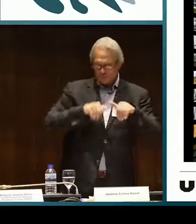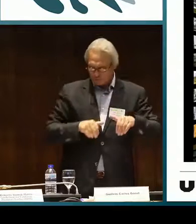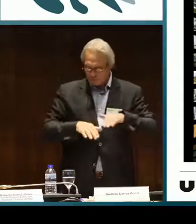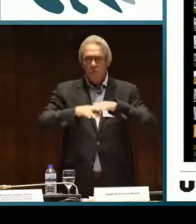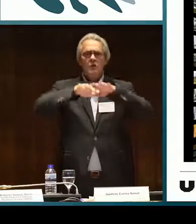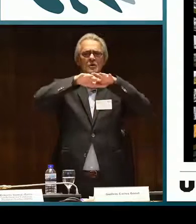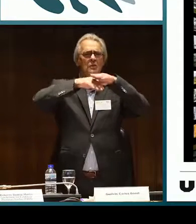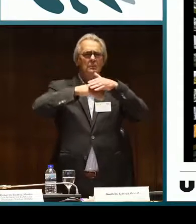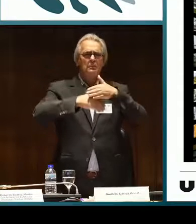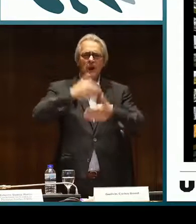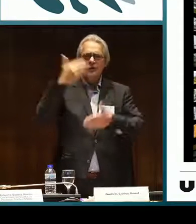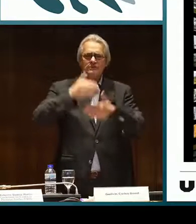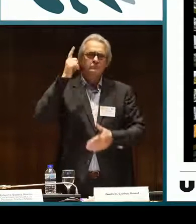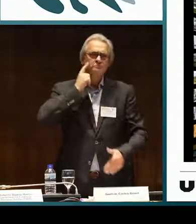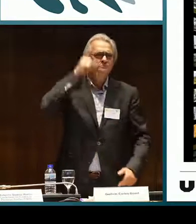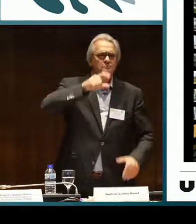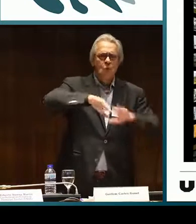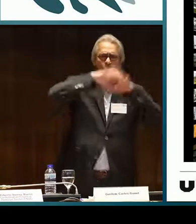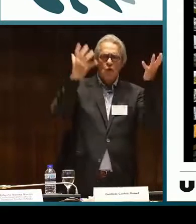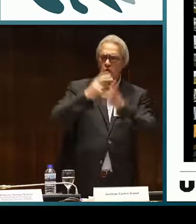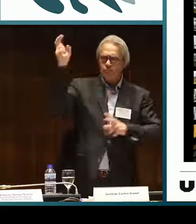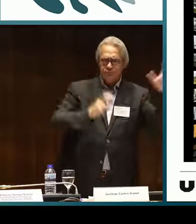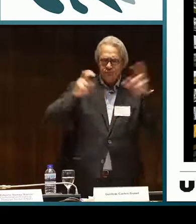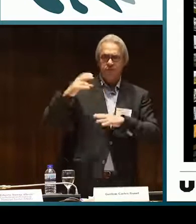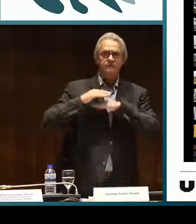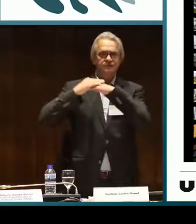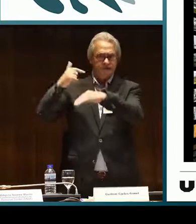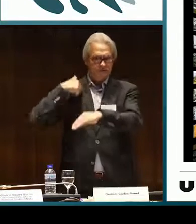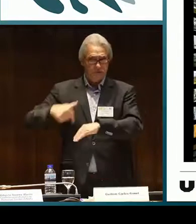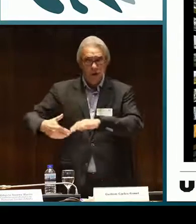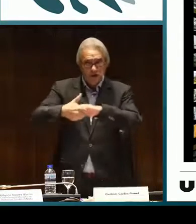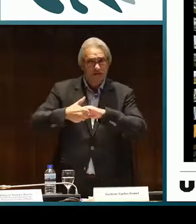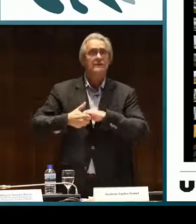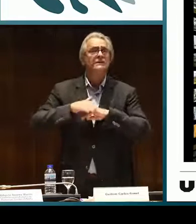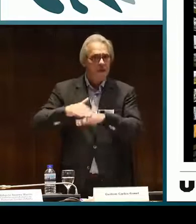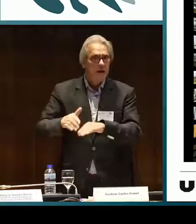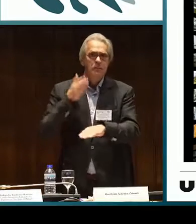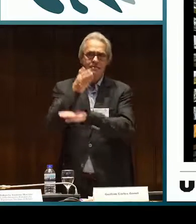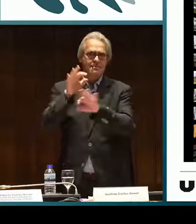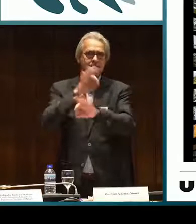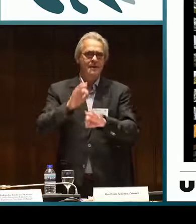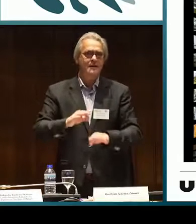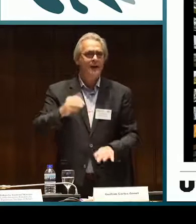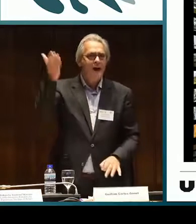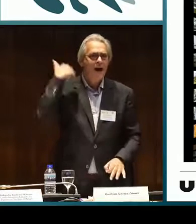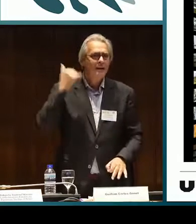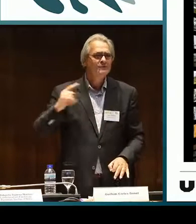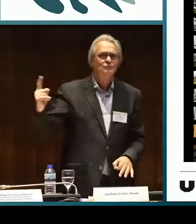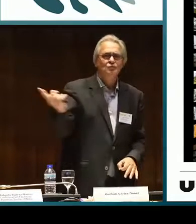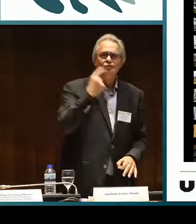la carrera de Le Mans, no sé si la conocéis, participan periodistas sordos de todo el